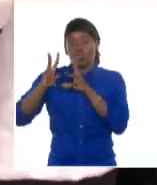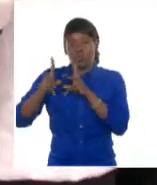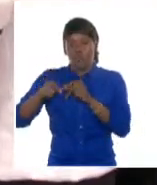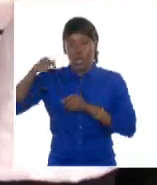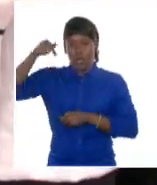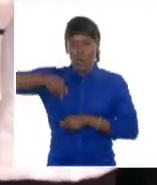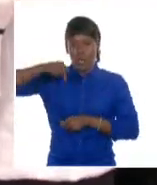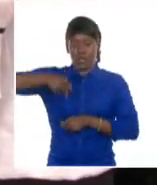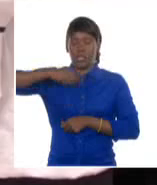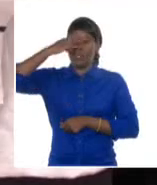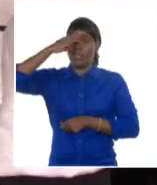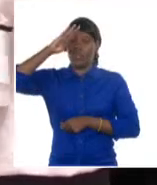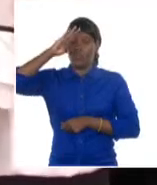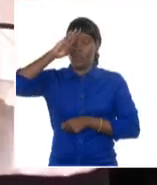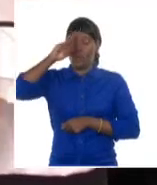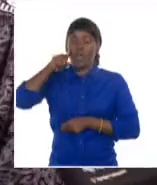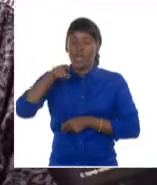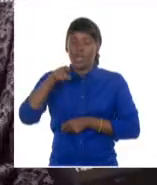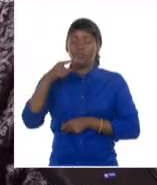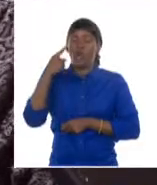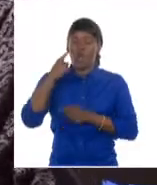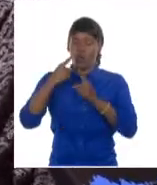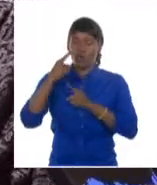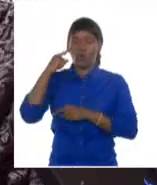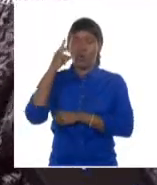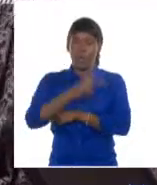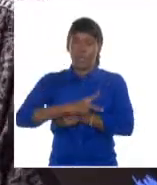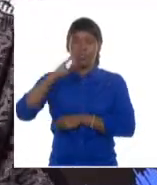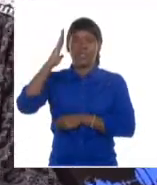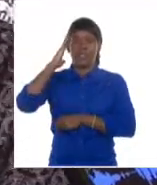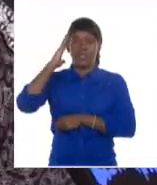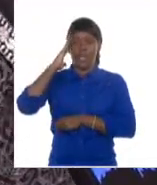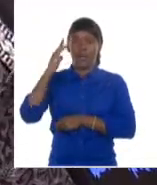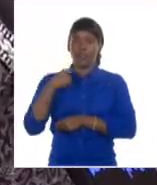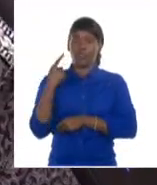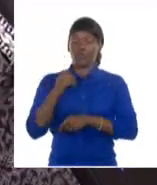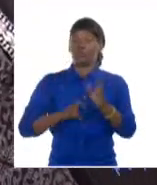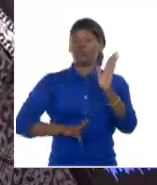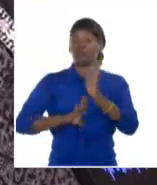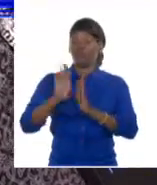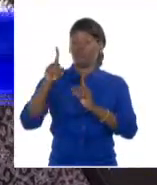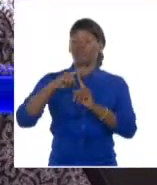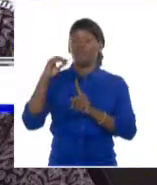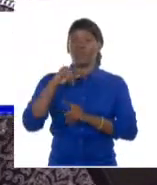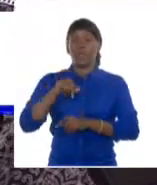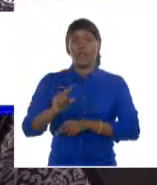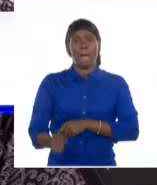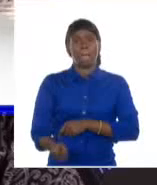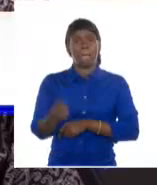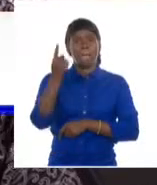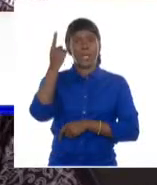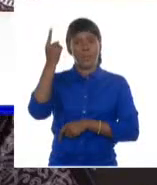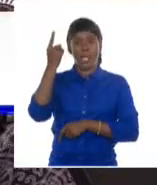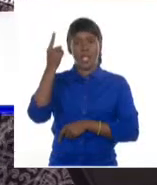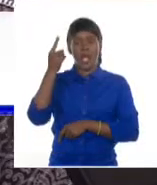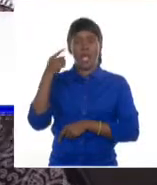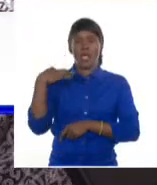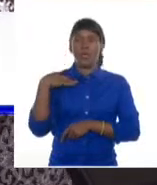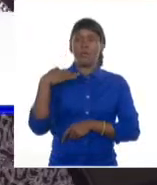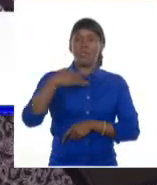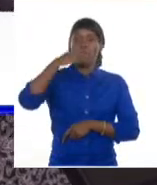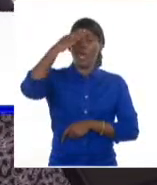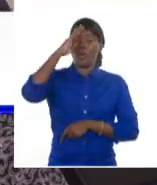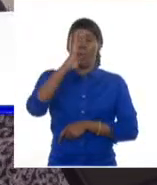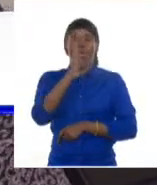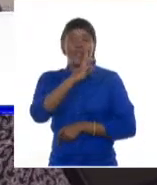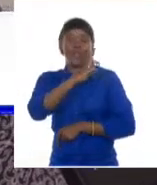buena parte de la comunidad internacional. Cuba participa en esta reunión por primera vez a nivel de jefe de Estado y de gobierno.